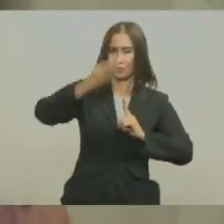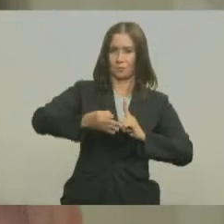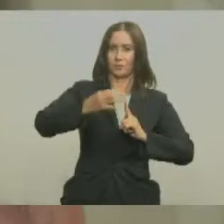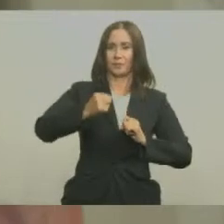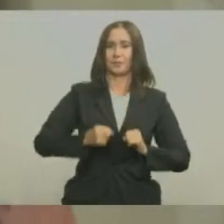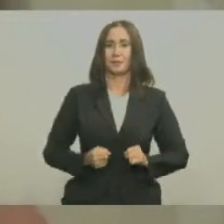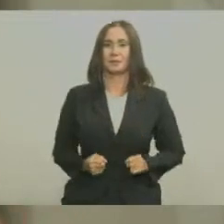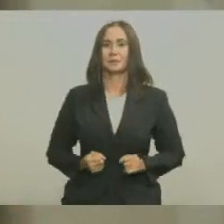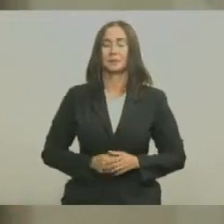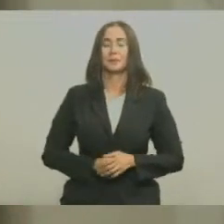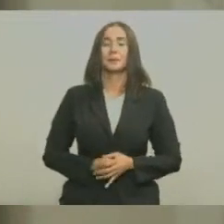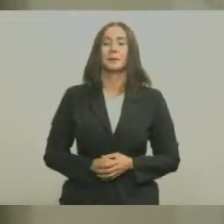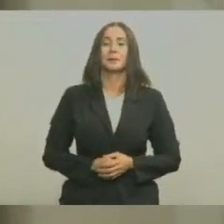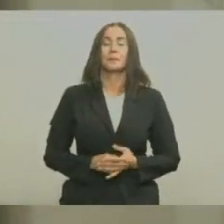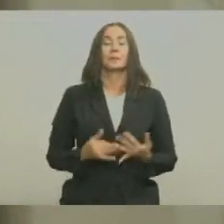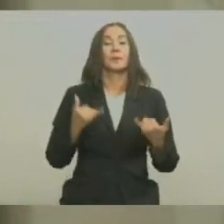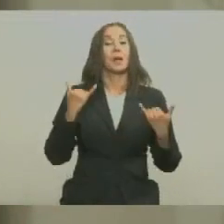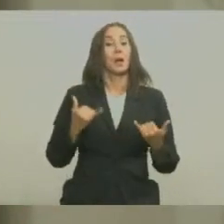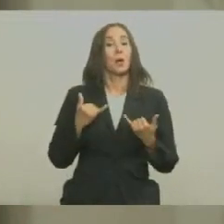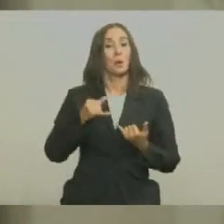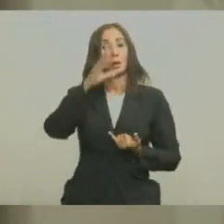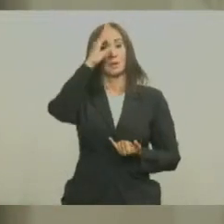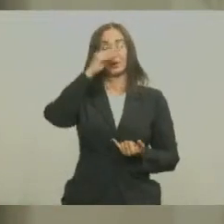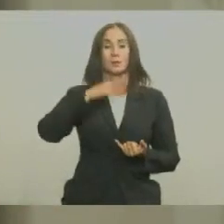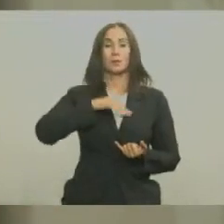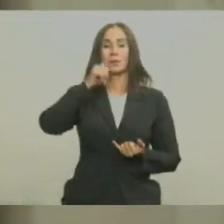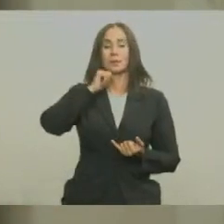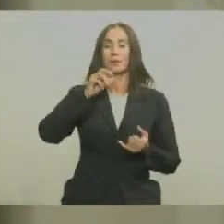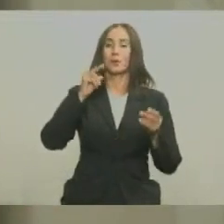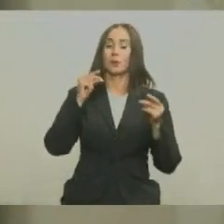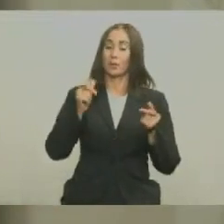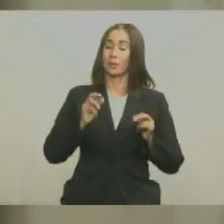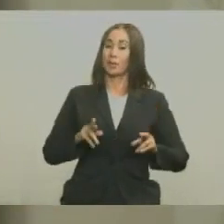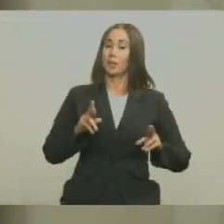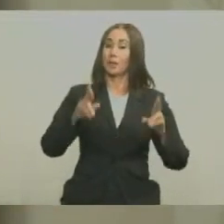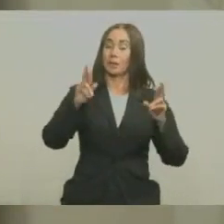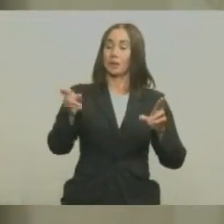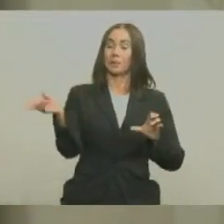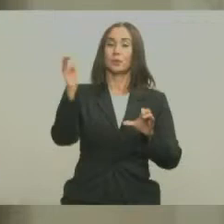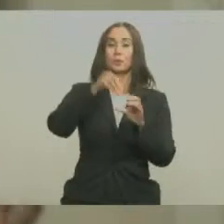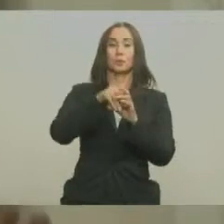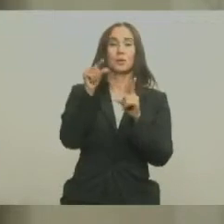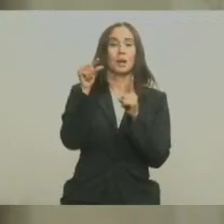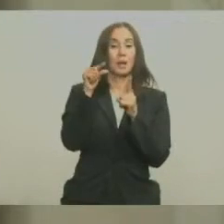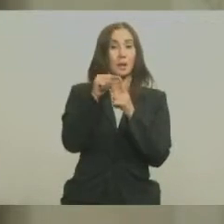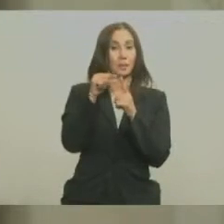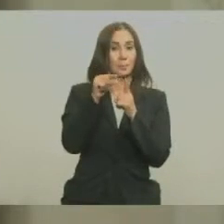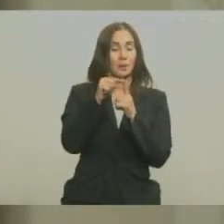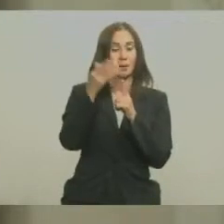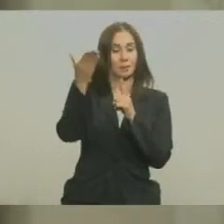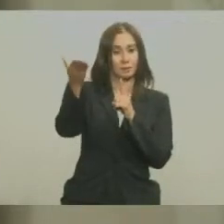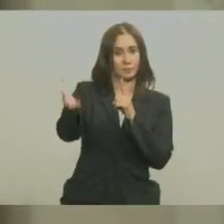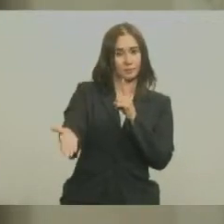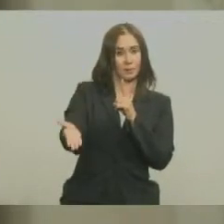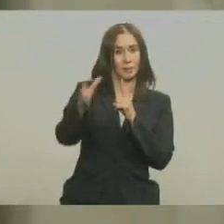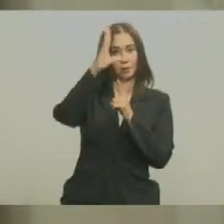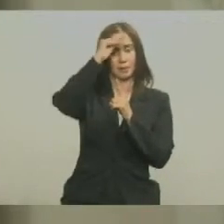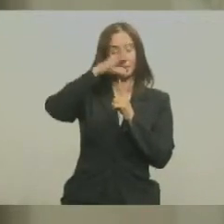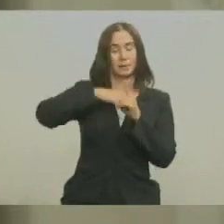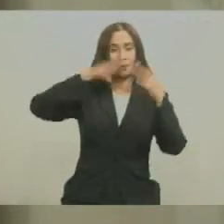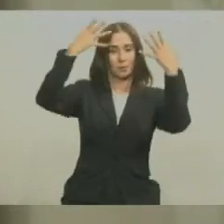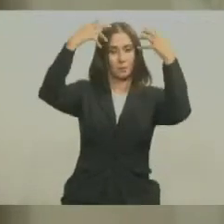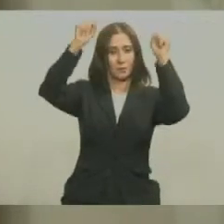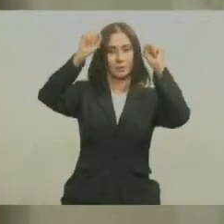tema. Procedemos, señoras y señores, inmediatamente a introducir las palabras del señor Presidente